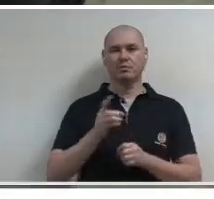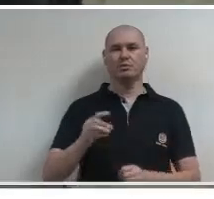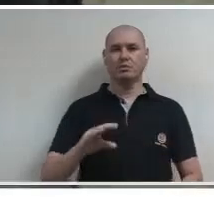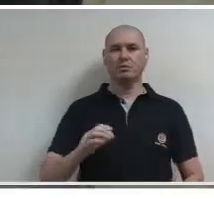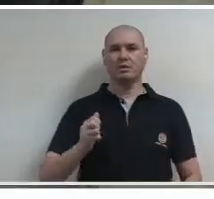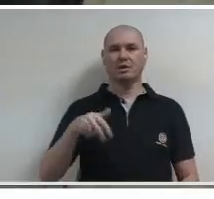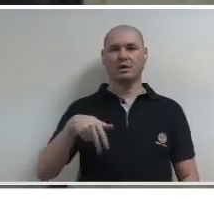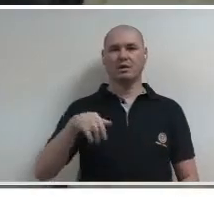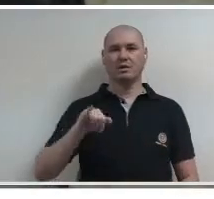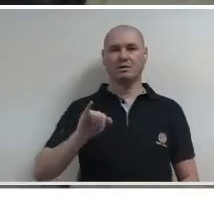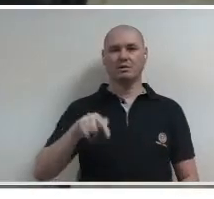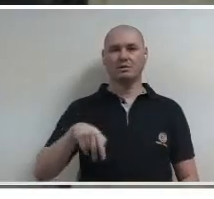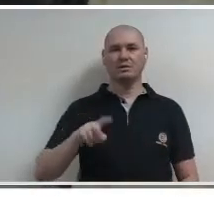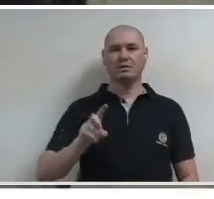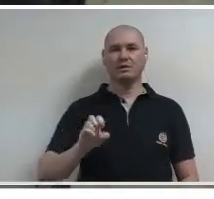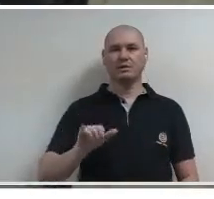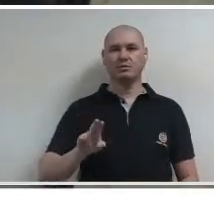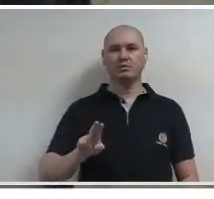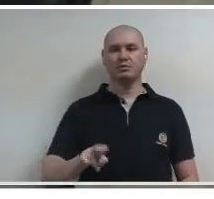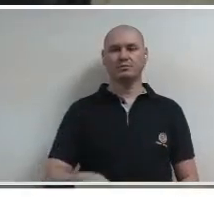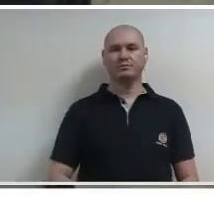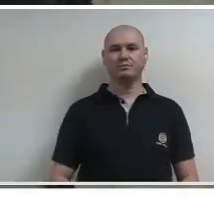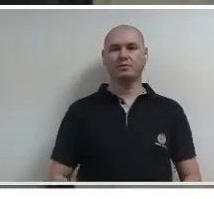circunscripción judicial, Canin de Yu.